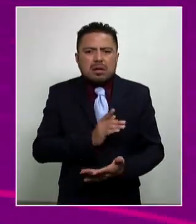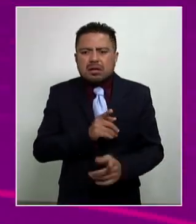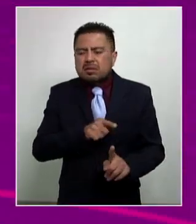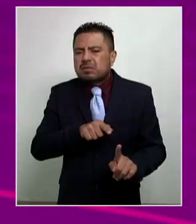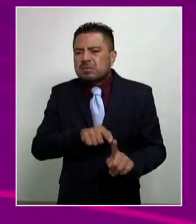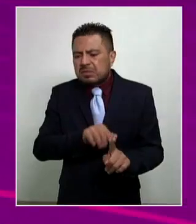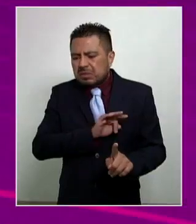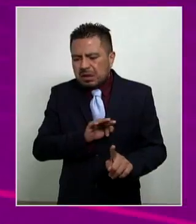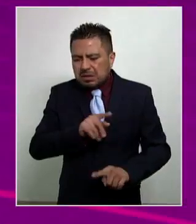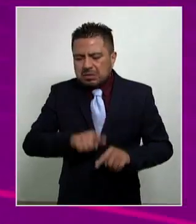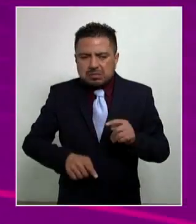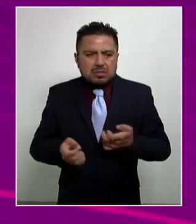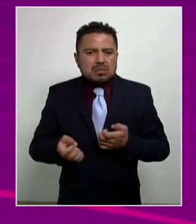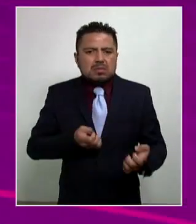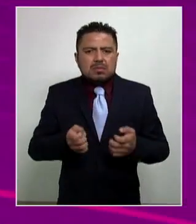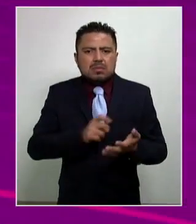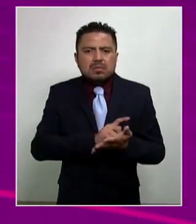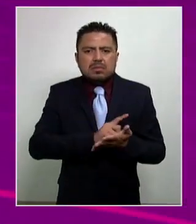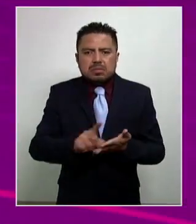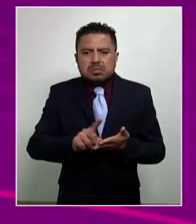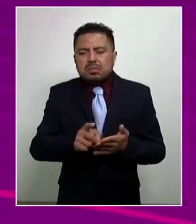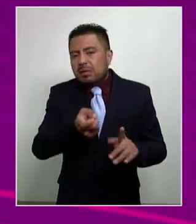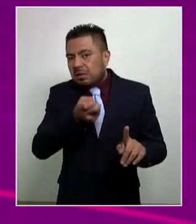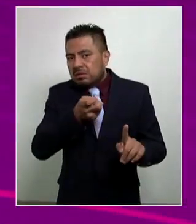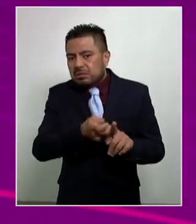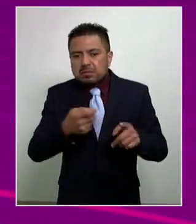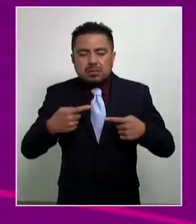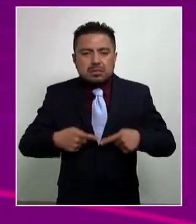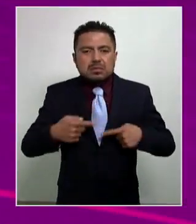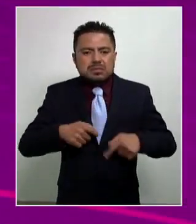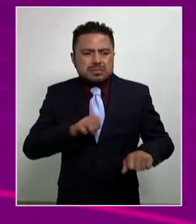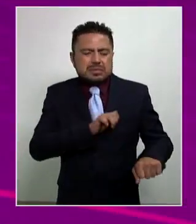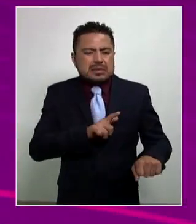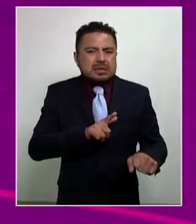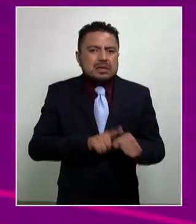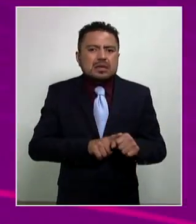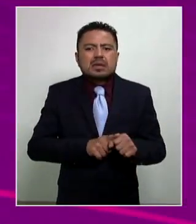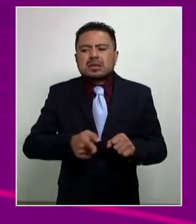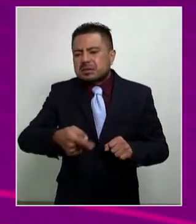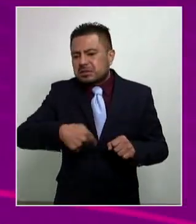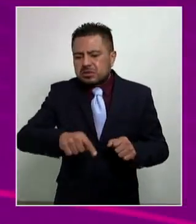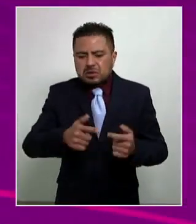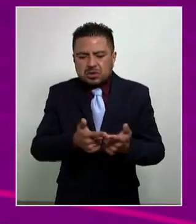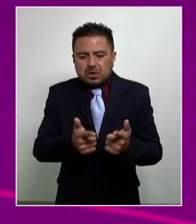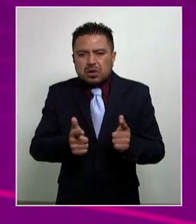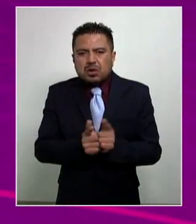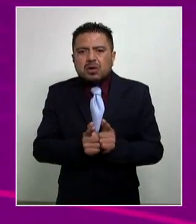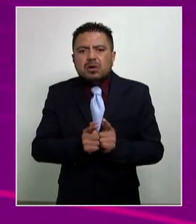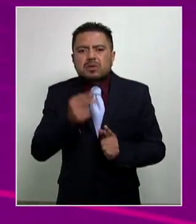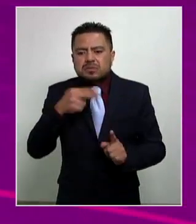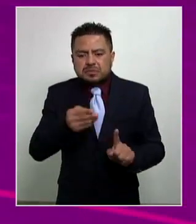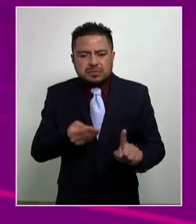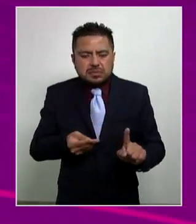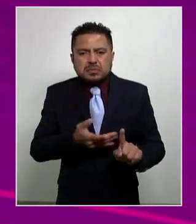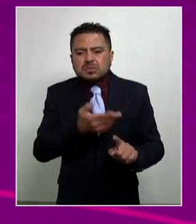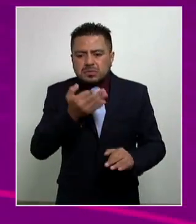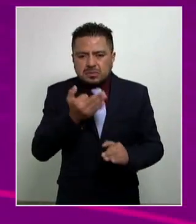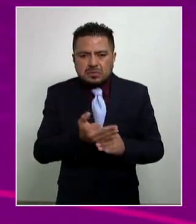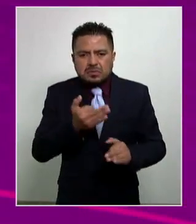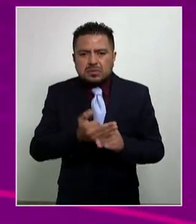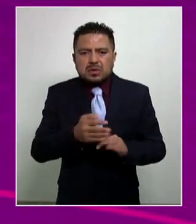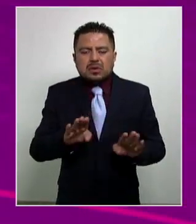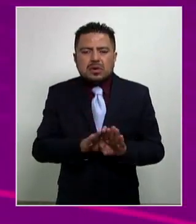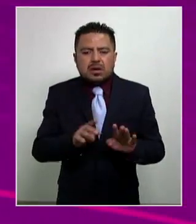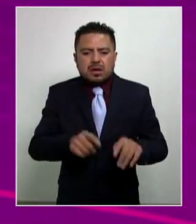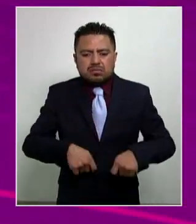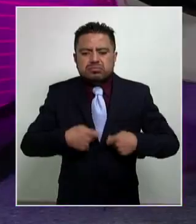o que impiden el ejercicio de derechos a estas personas en particular, a estas personas que denominamos ahora